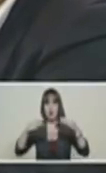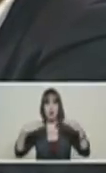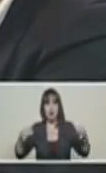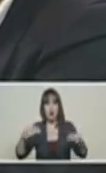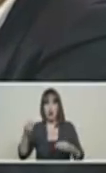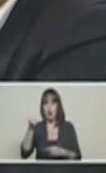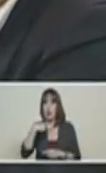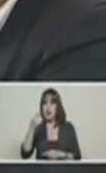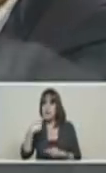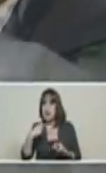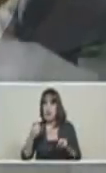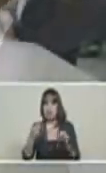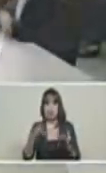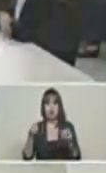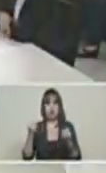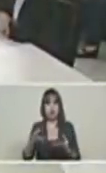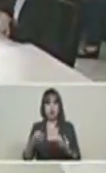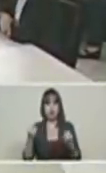medicina.